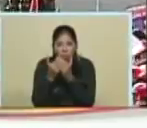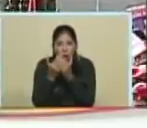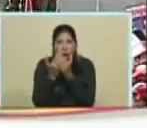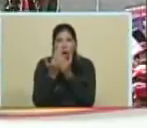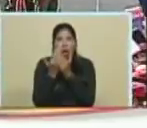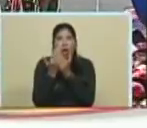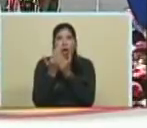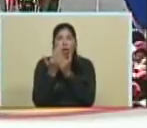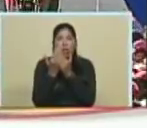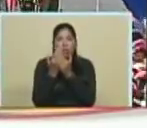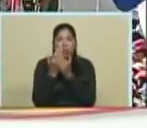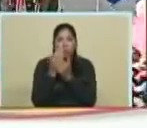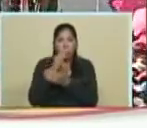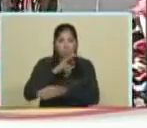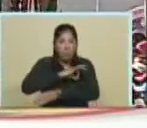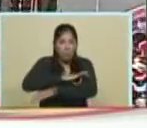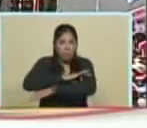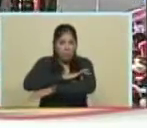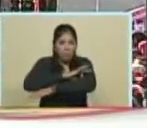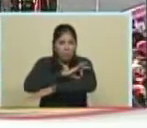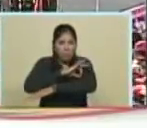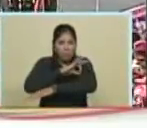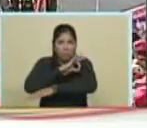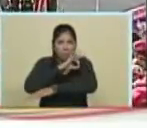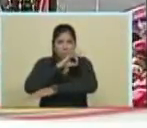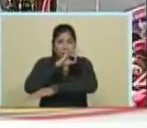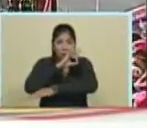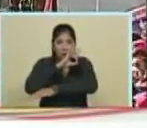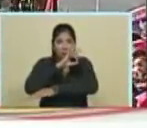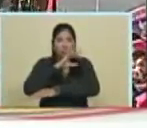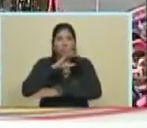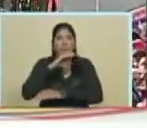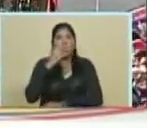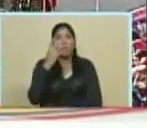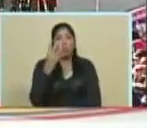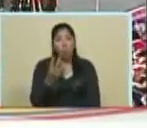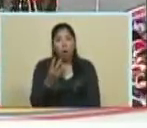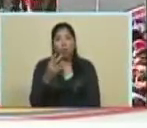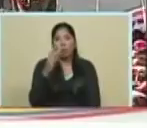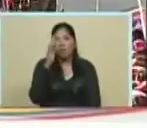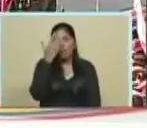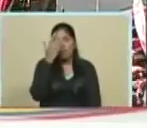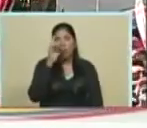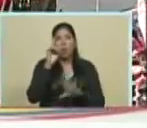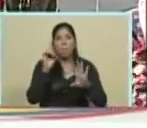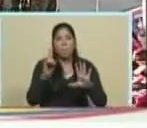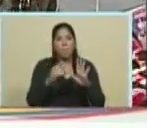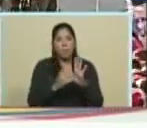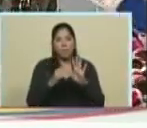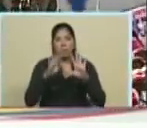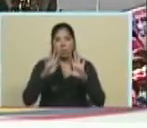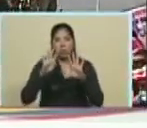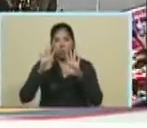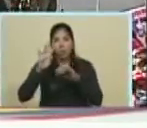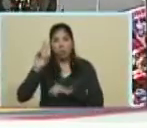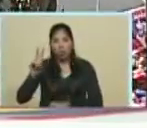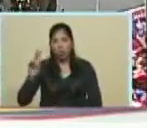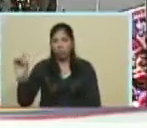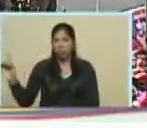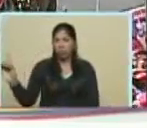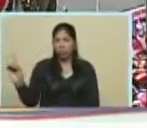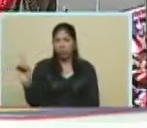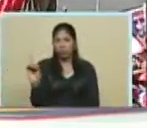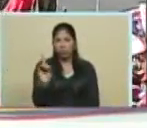y aquel amanecer del 4 de febrero de 1992, cuando apareció el comandante